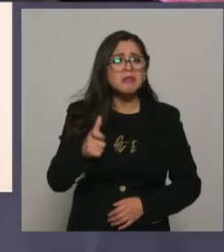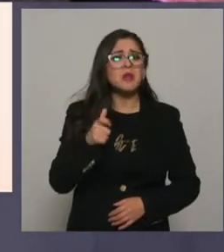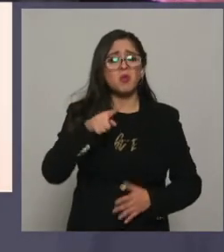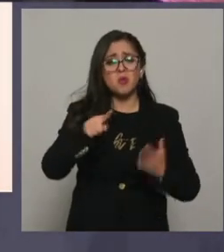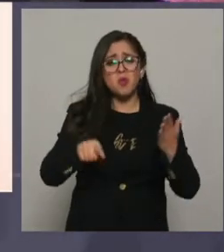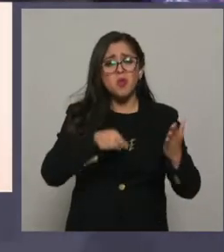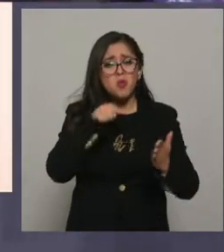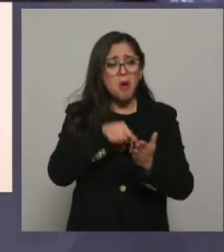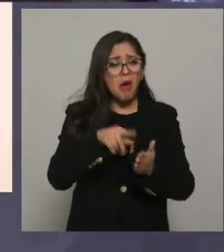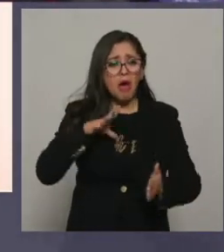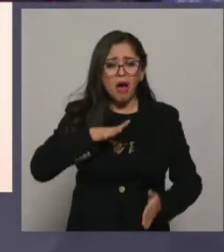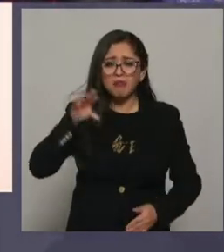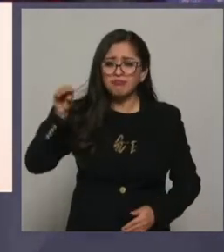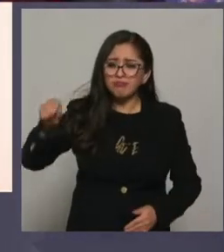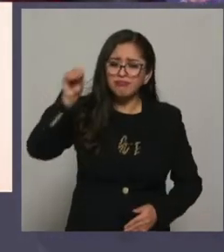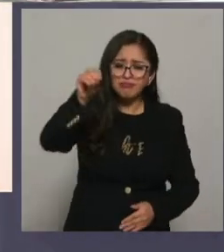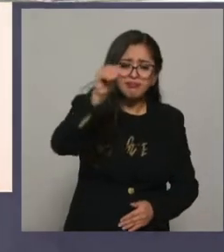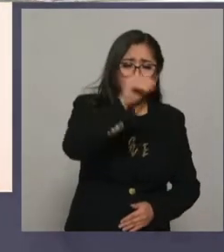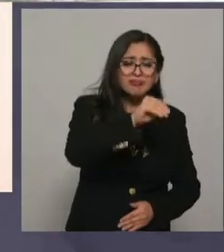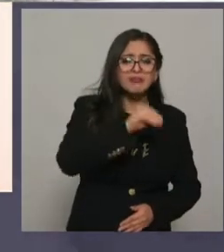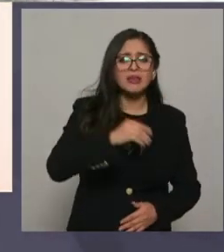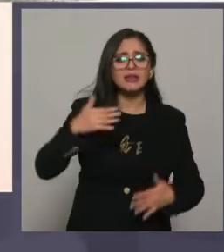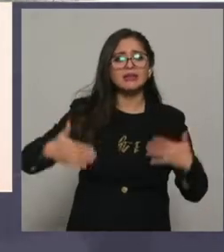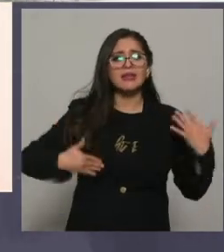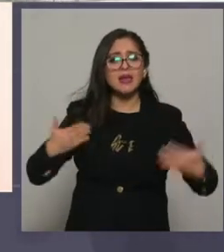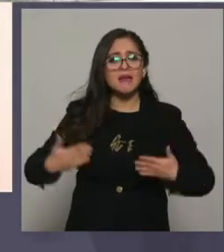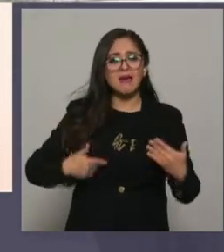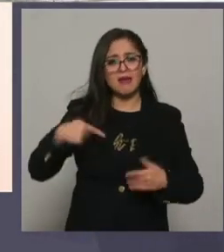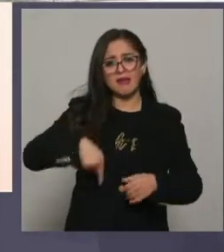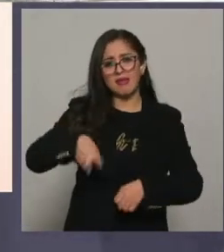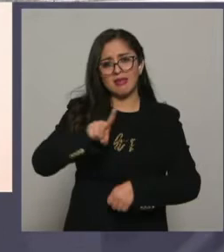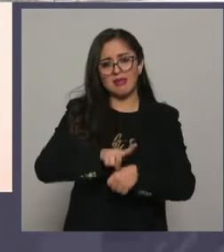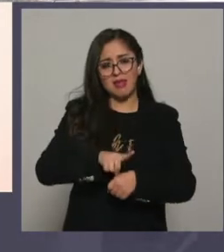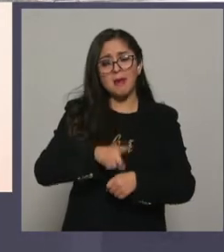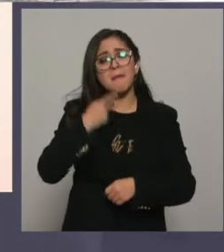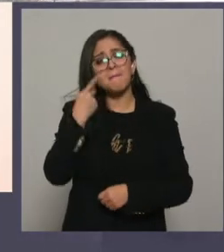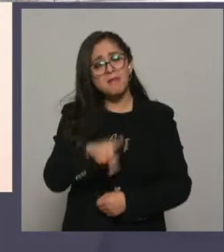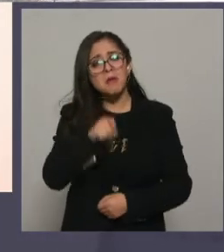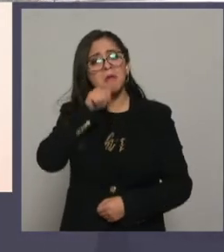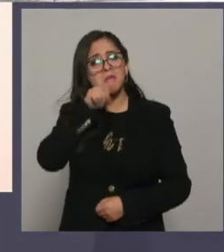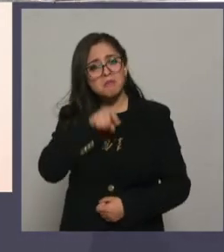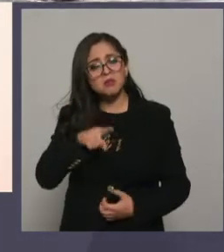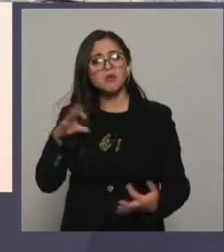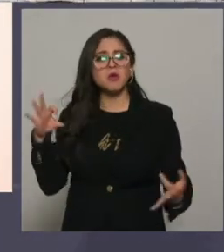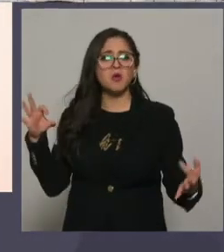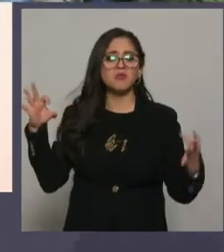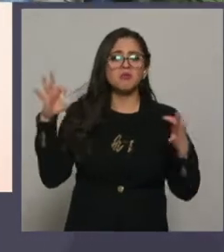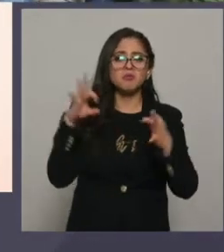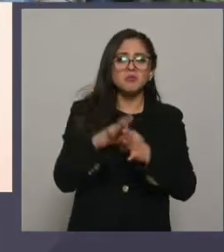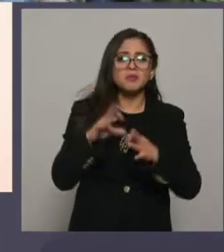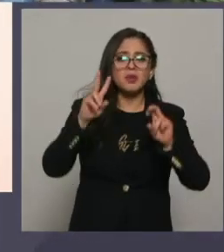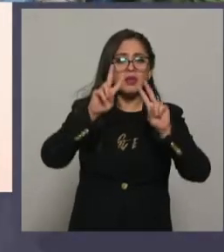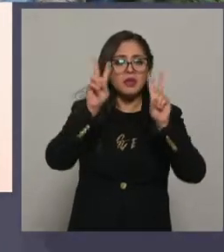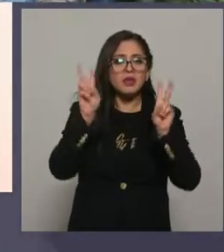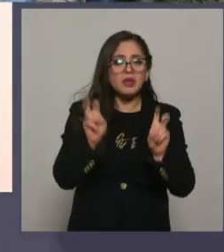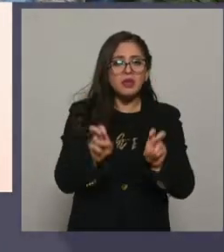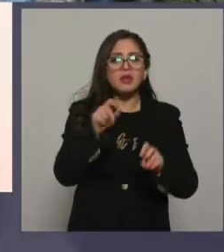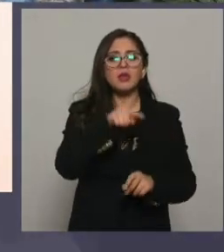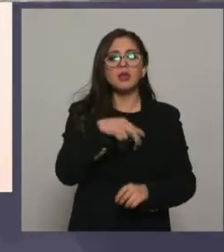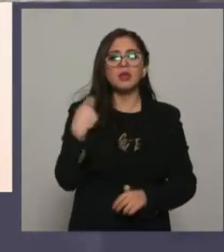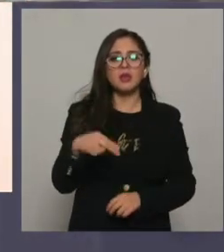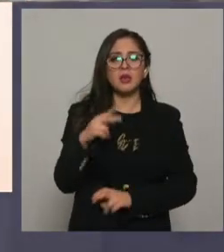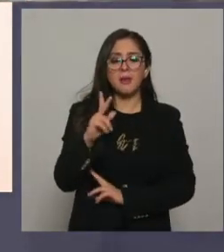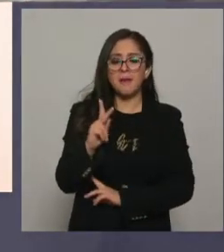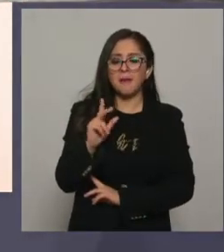festejando toda esta fiesta, y más aunado con todo este título que se le ha dado a